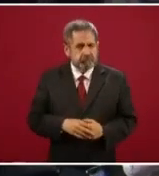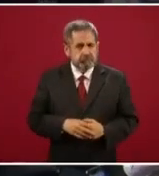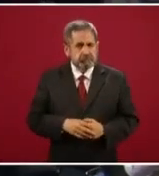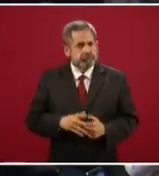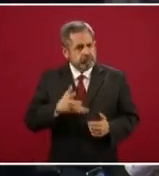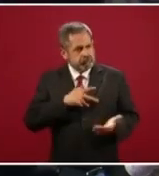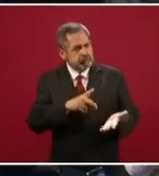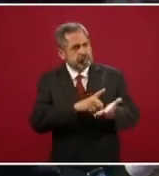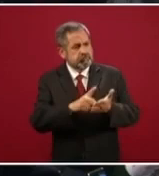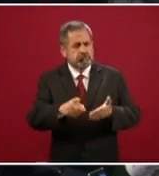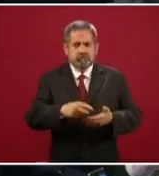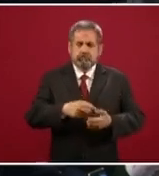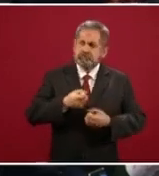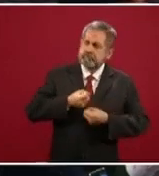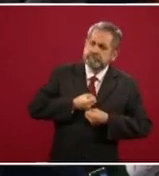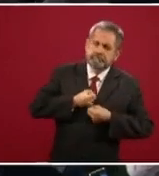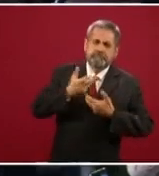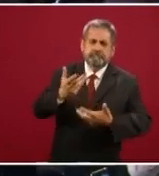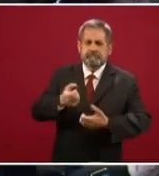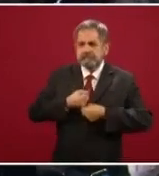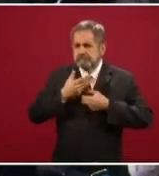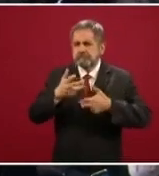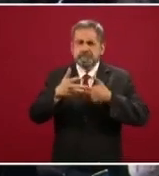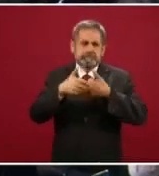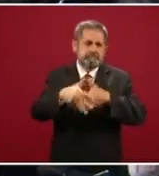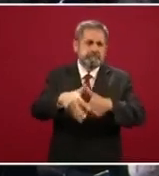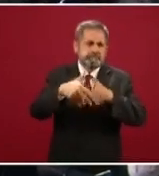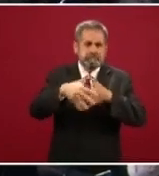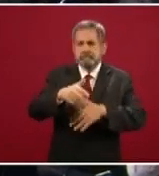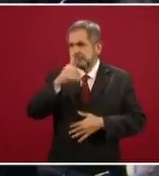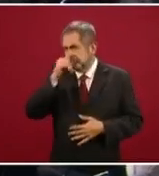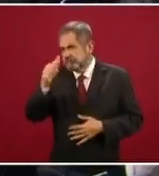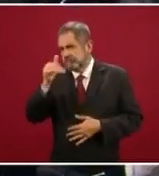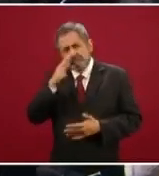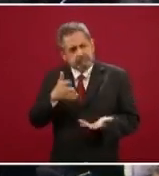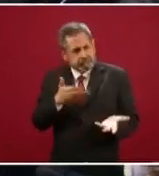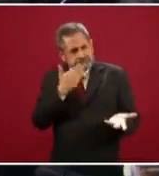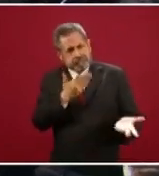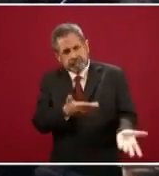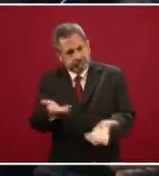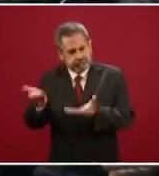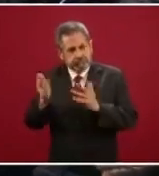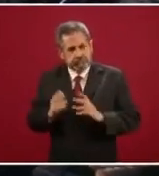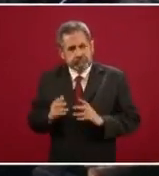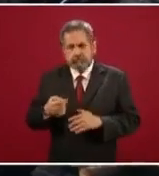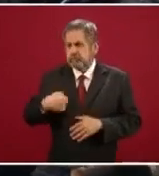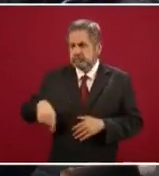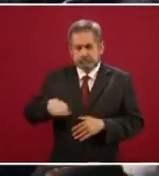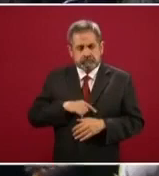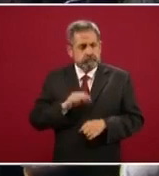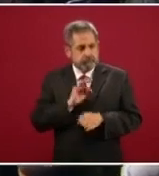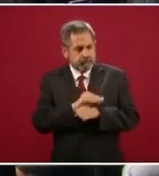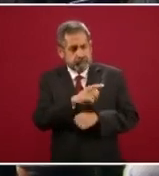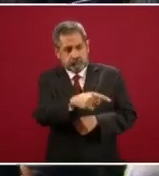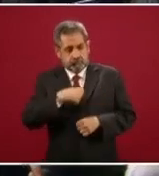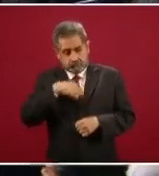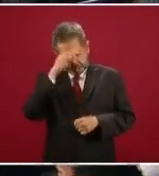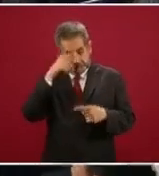el derecho de manifestación y de protesta y que nosotros garanticemos el derecho a